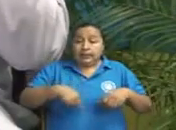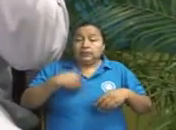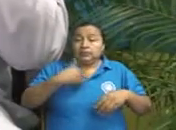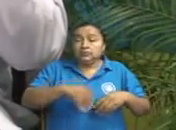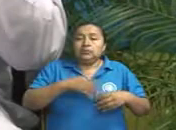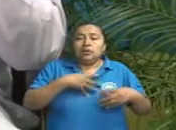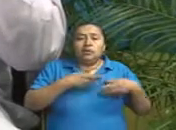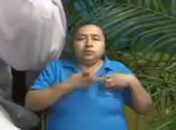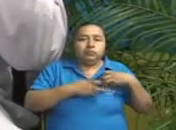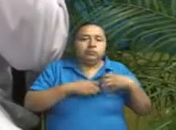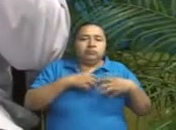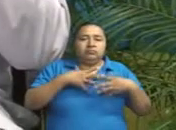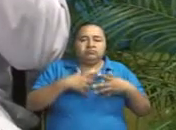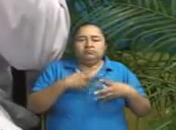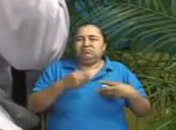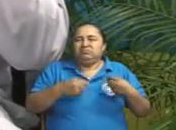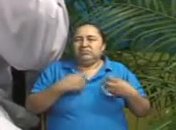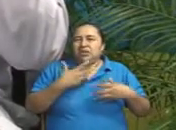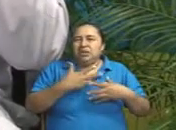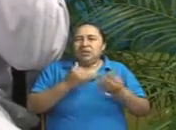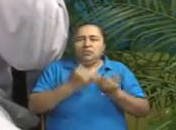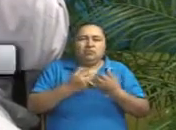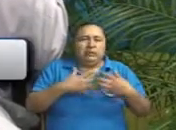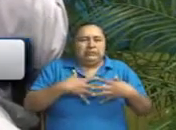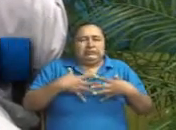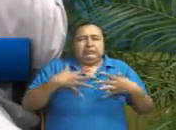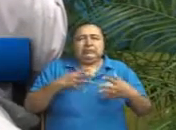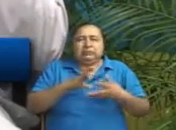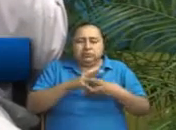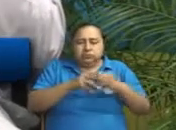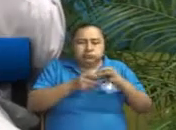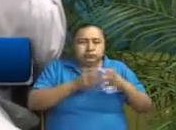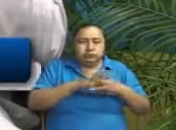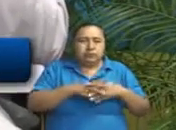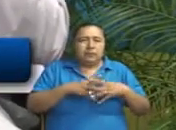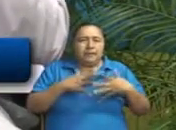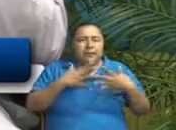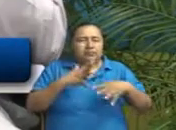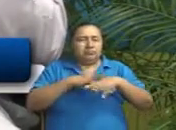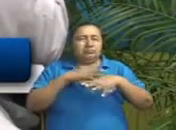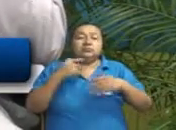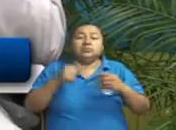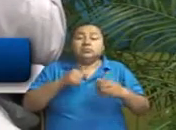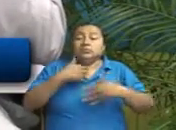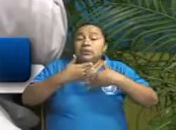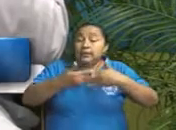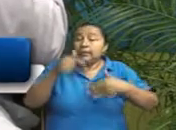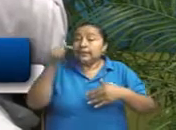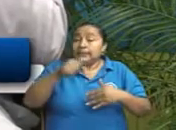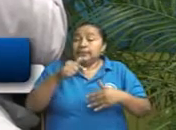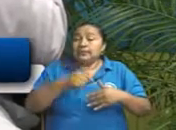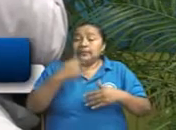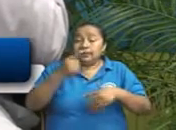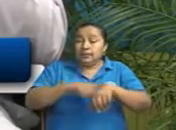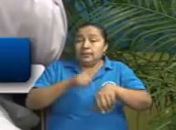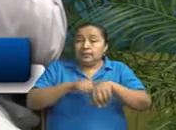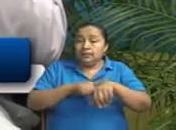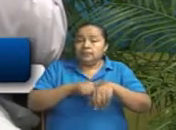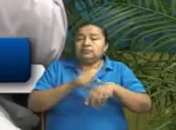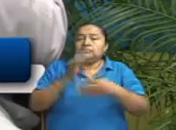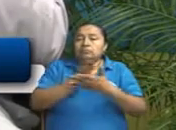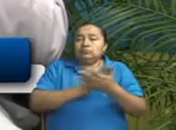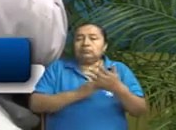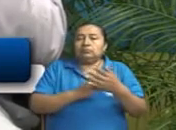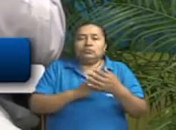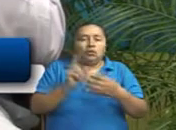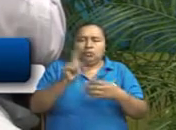se congestiona, se forma más tejido denso. Entonces, en este tipo de situaciones